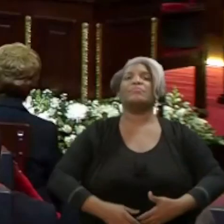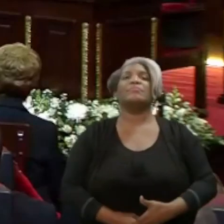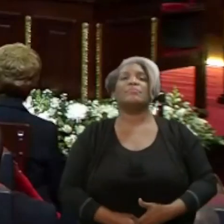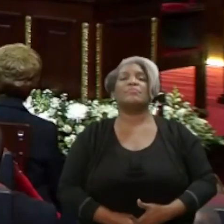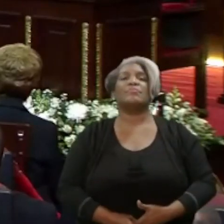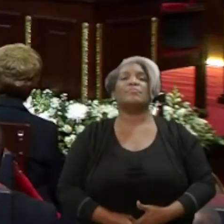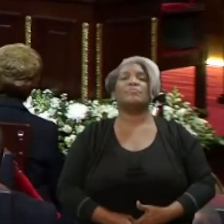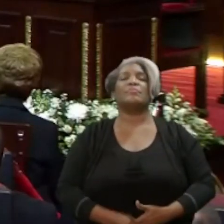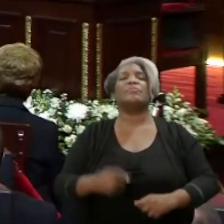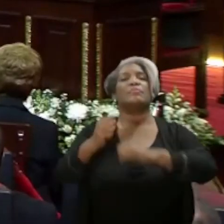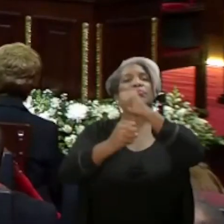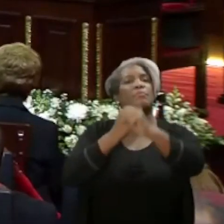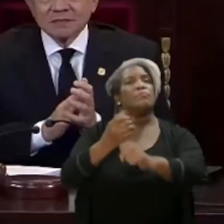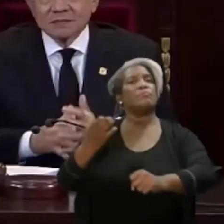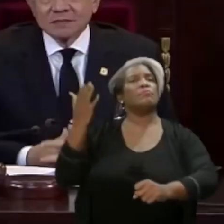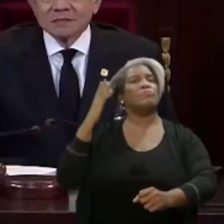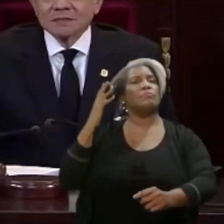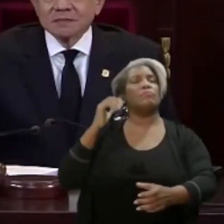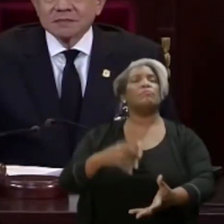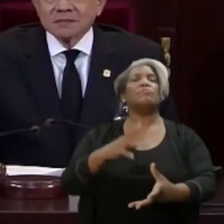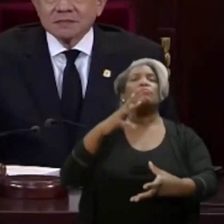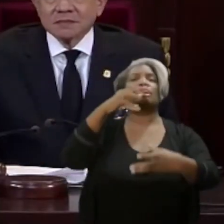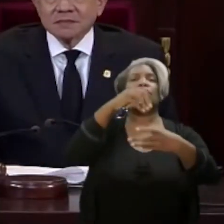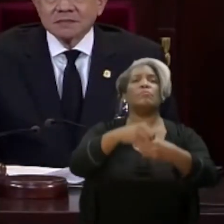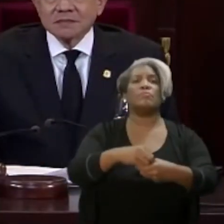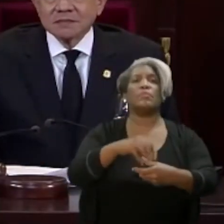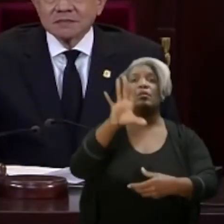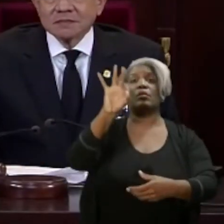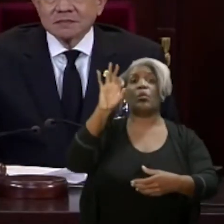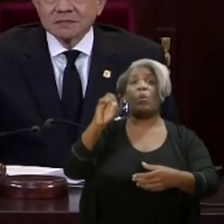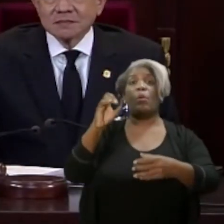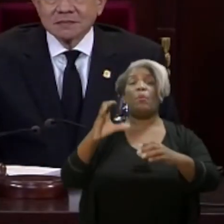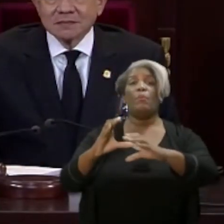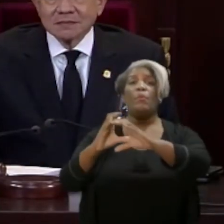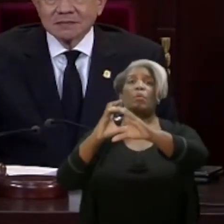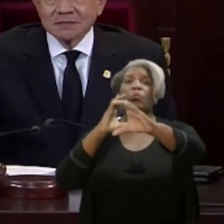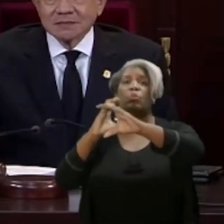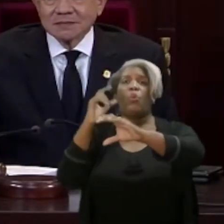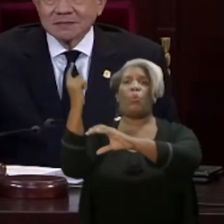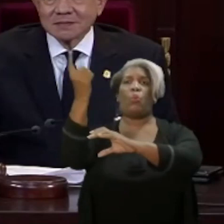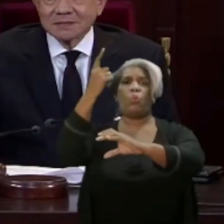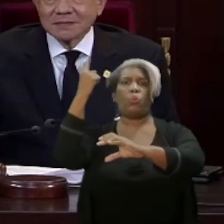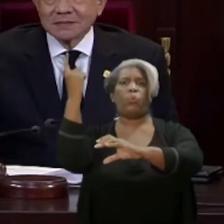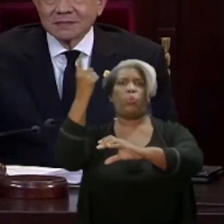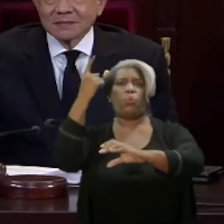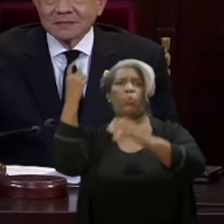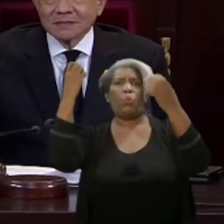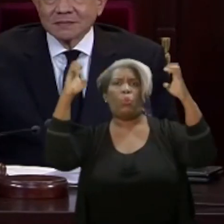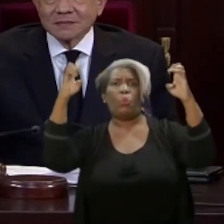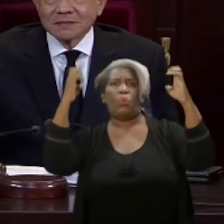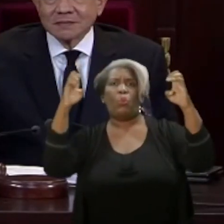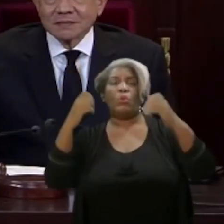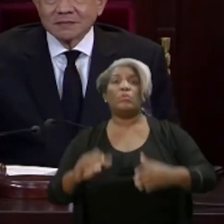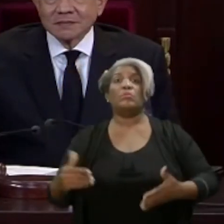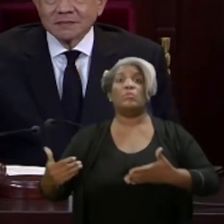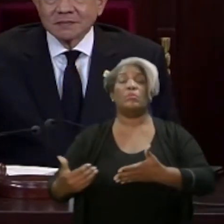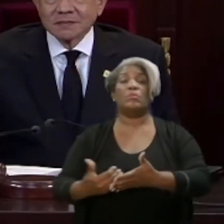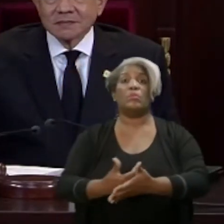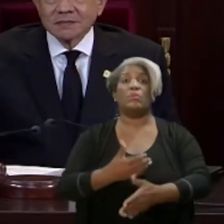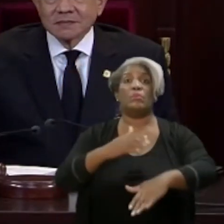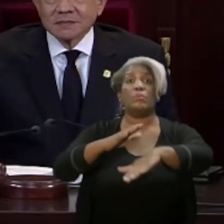En este pasado año se incorporaron 90 ambulancias para ofrecer y mejorar los servicios de respuesta ante la